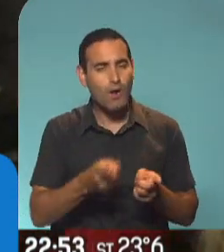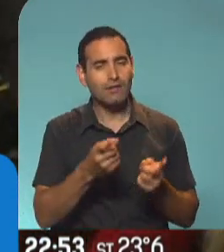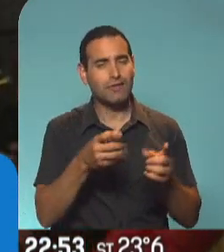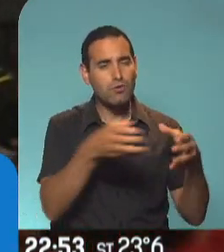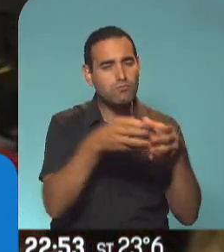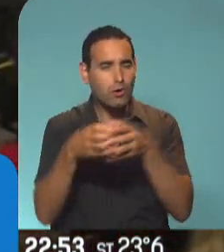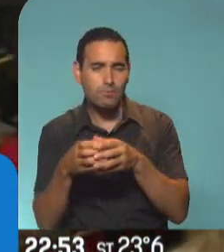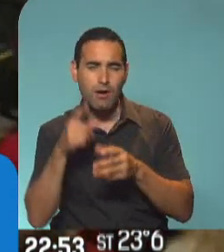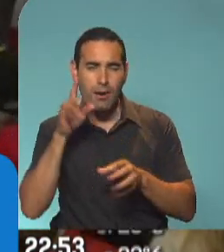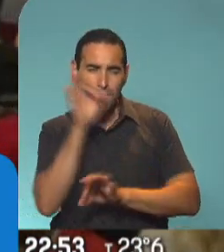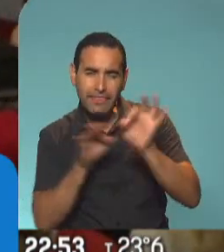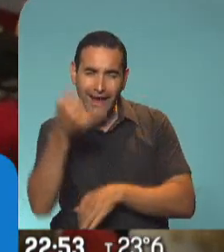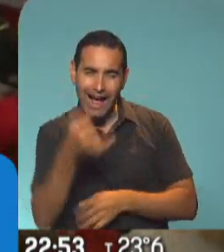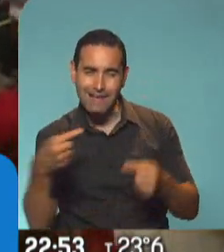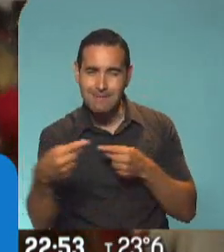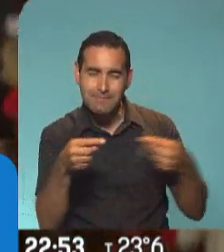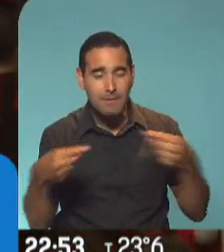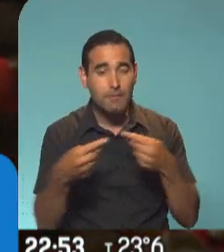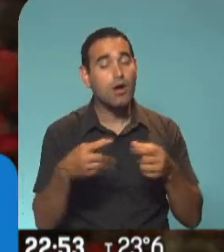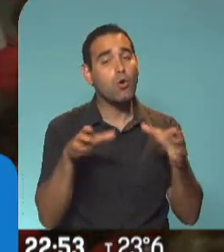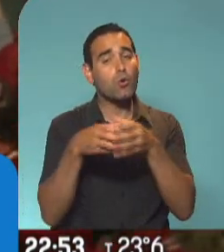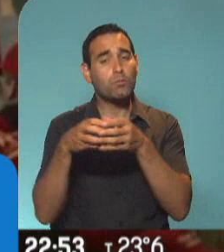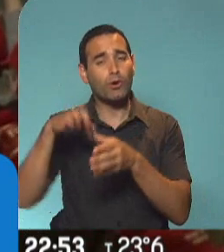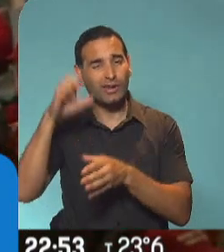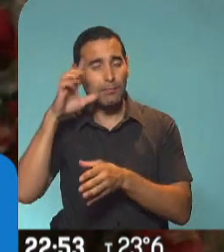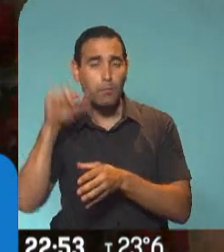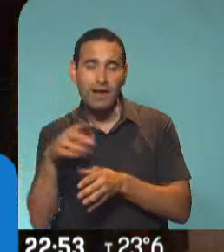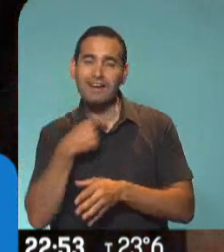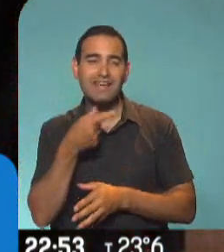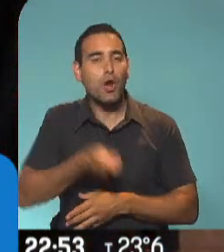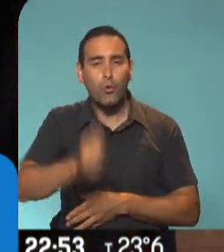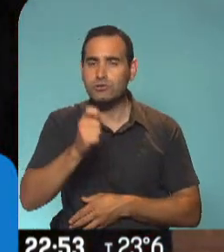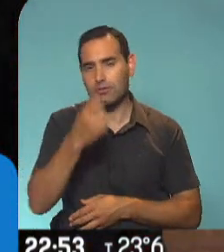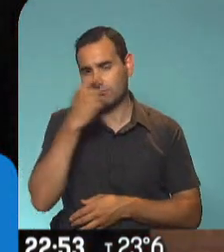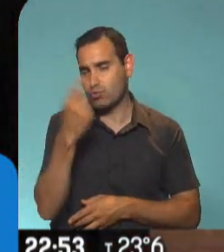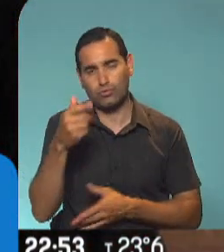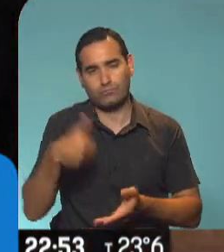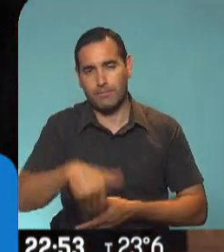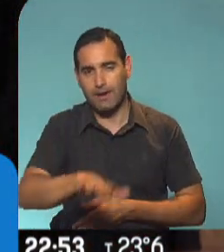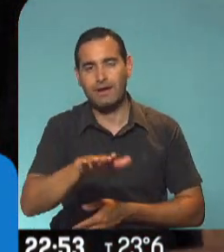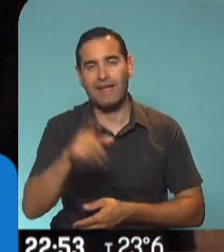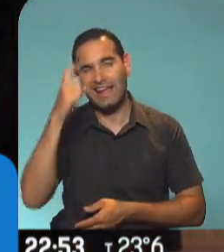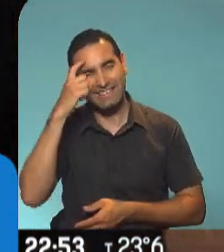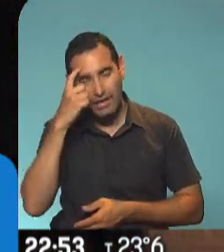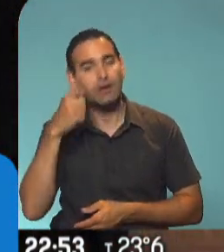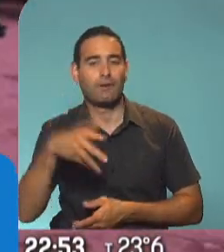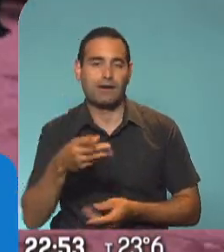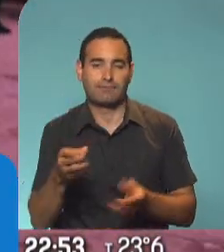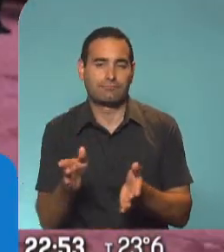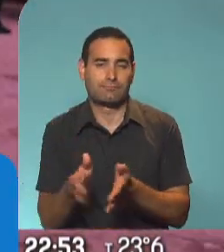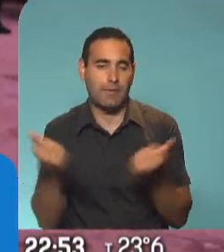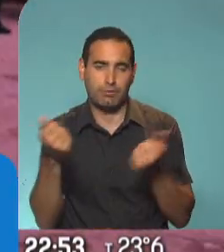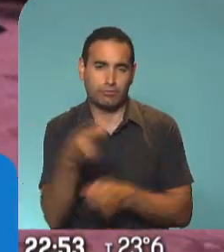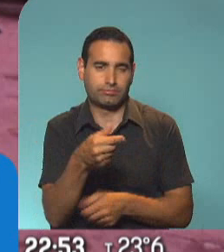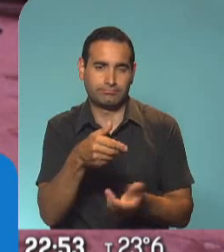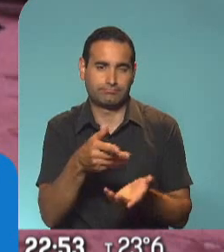sus estrategias para esta instancia. Los republicanos quieren que el juicio se haga lo antes posible, a más tardar en enero, para absolver rápidamente a